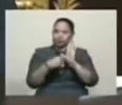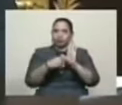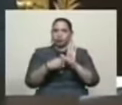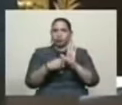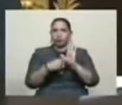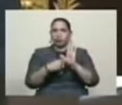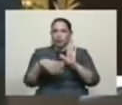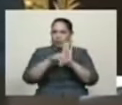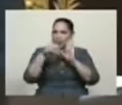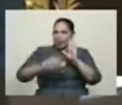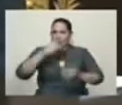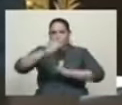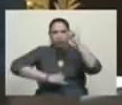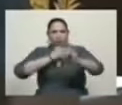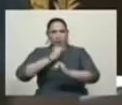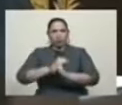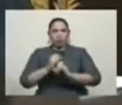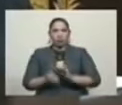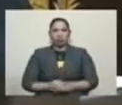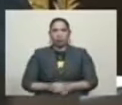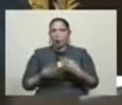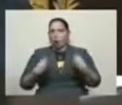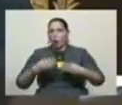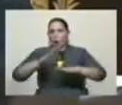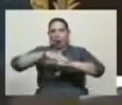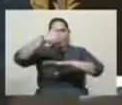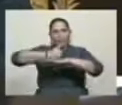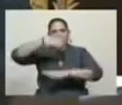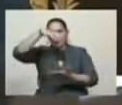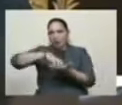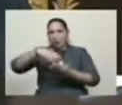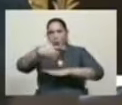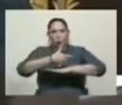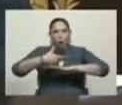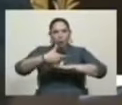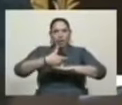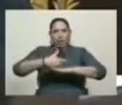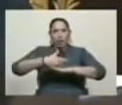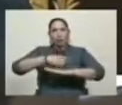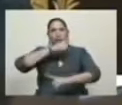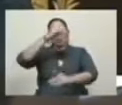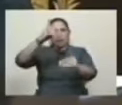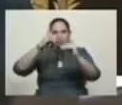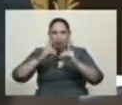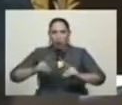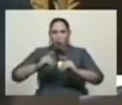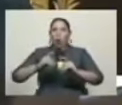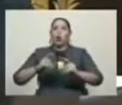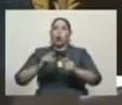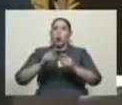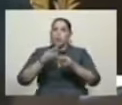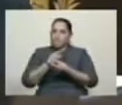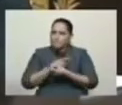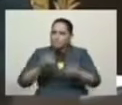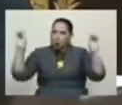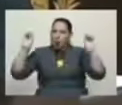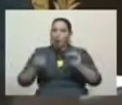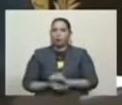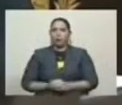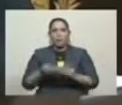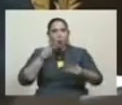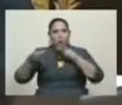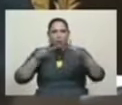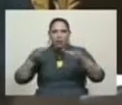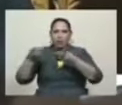del derecho internacional. Como jefe de Estado y de gobierno, he decidido romper relaciones diplomáticas y